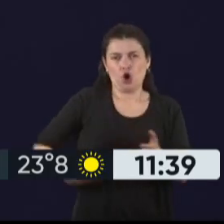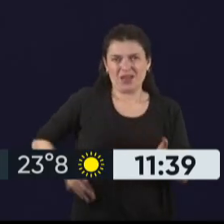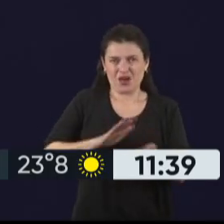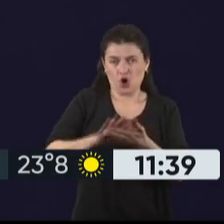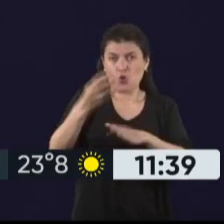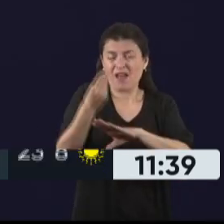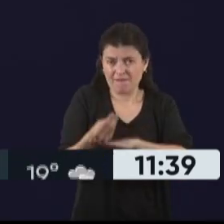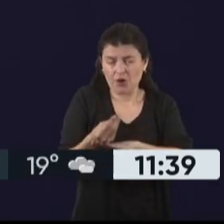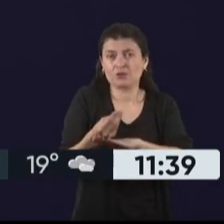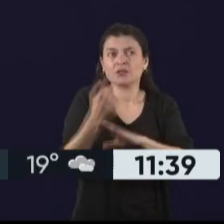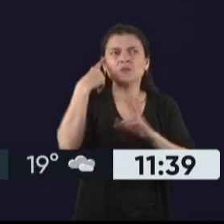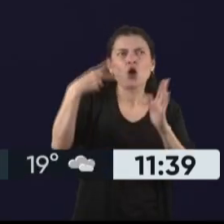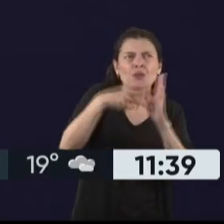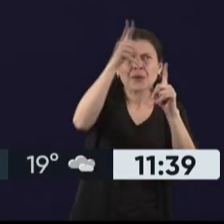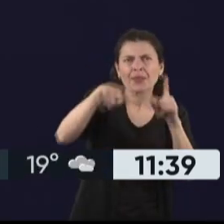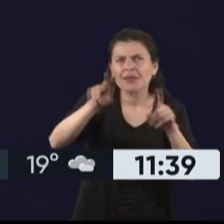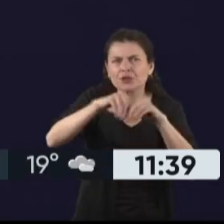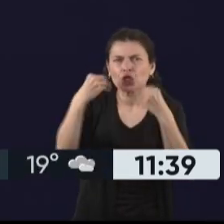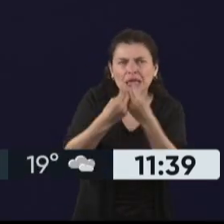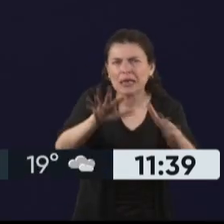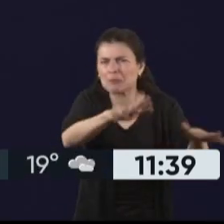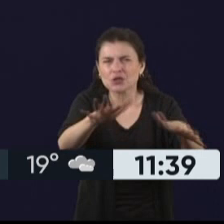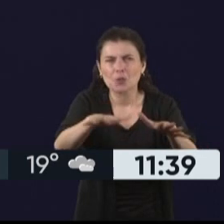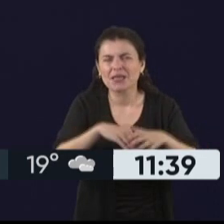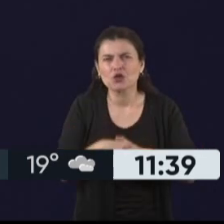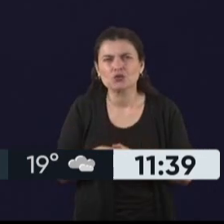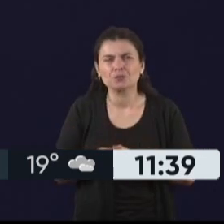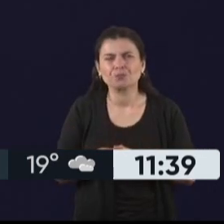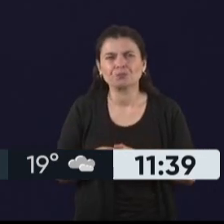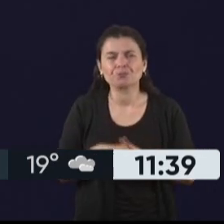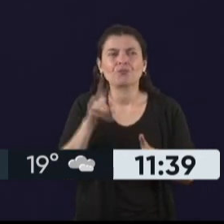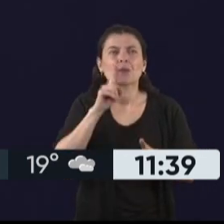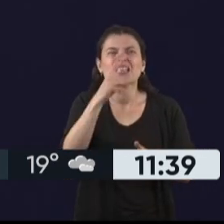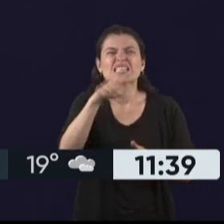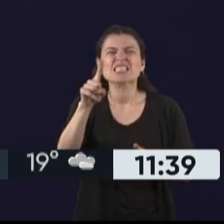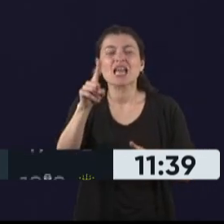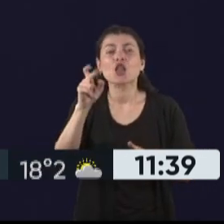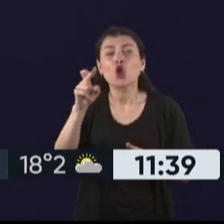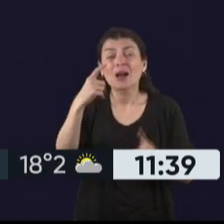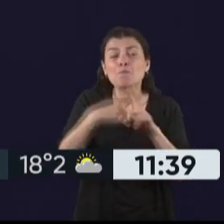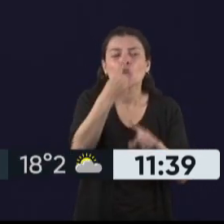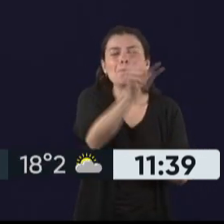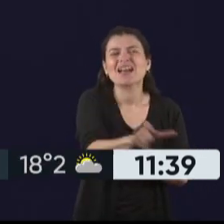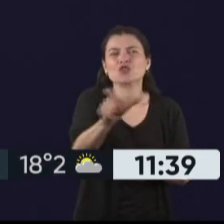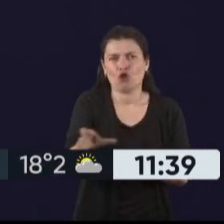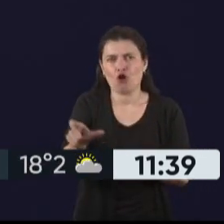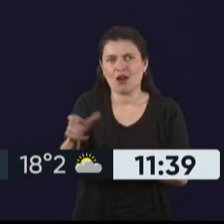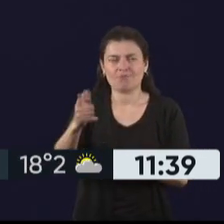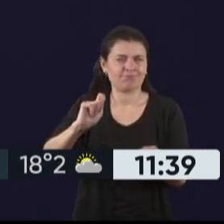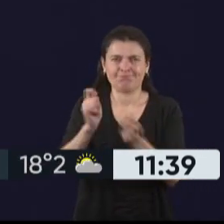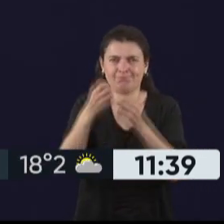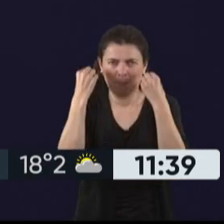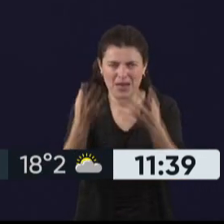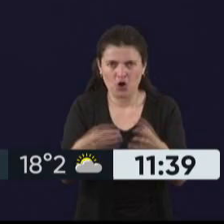número redondo, esa cuenta te da aproximadamente, no tengo una calculadora, pero unos $1.100 por habitante.